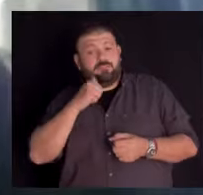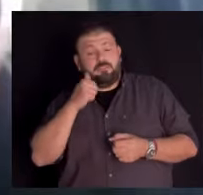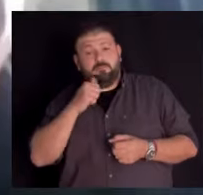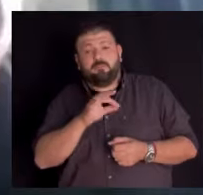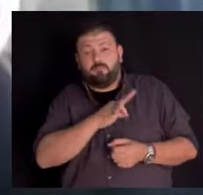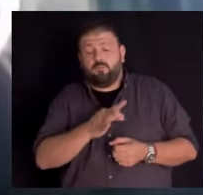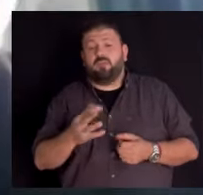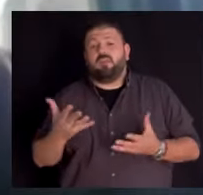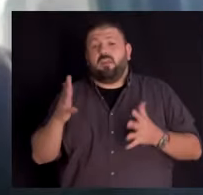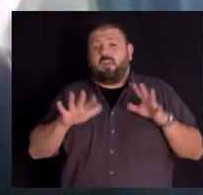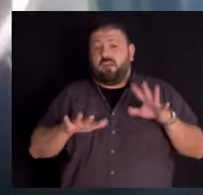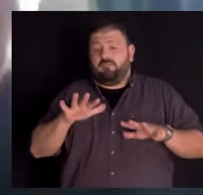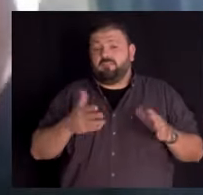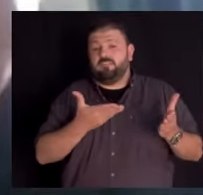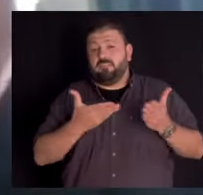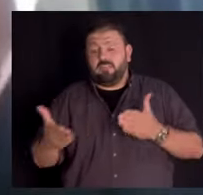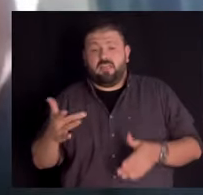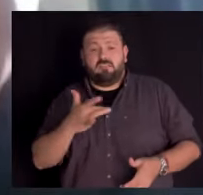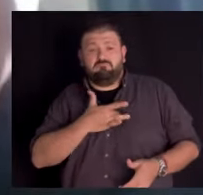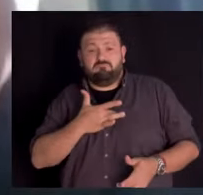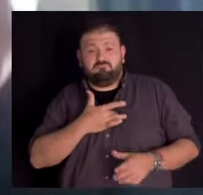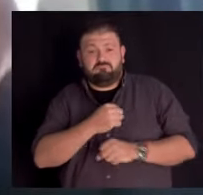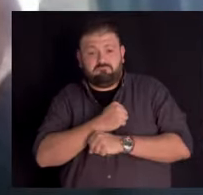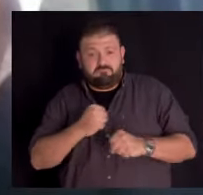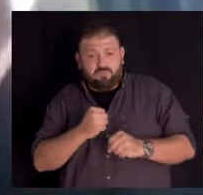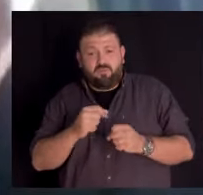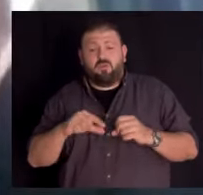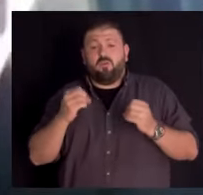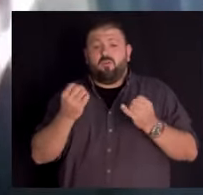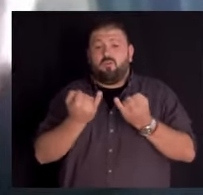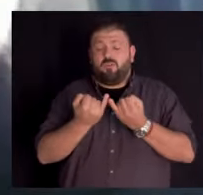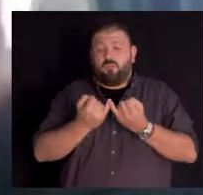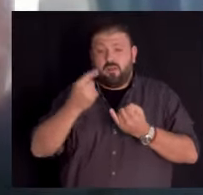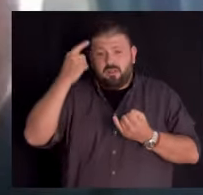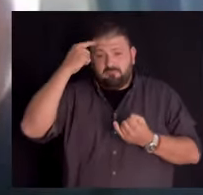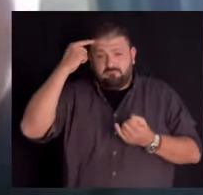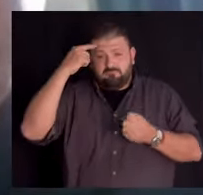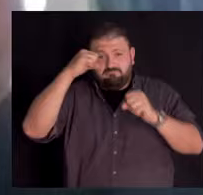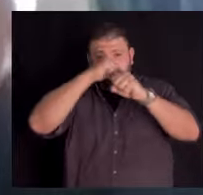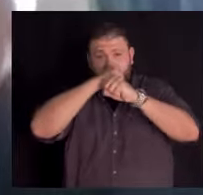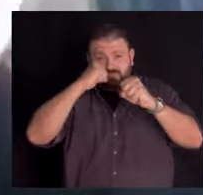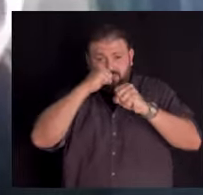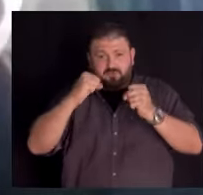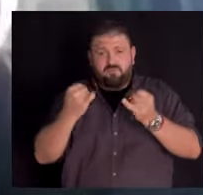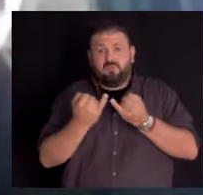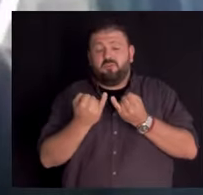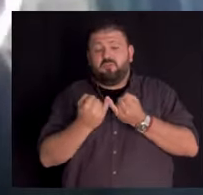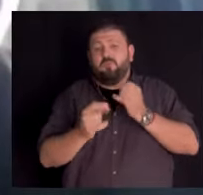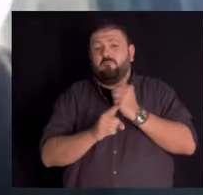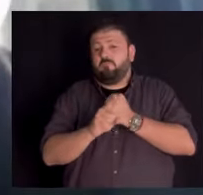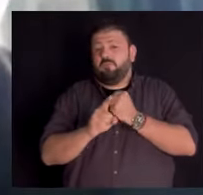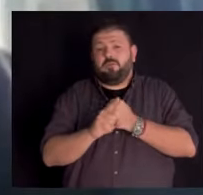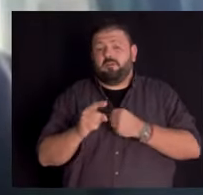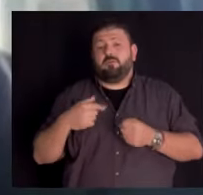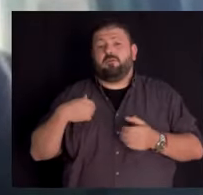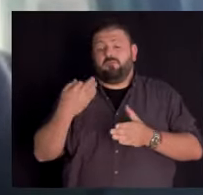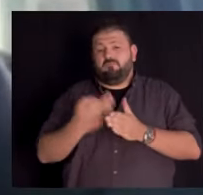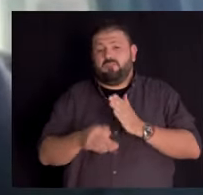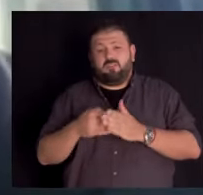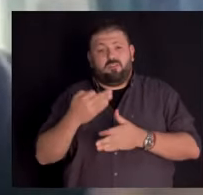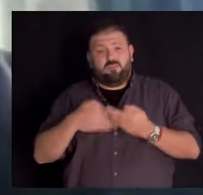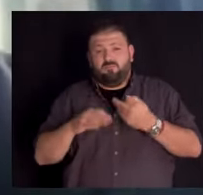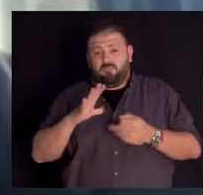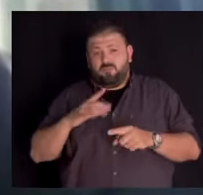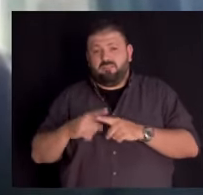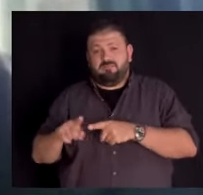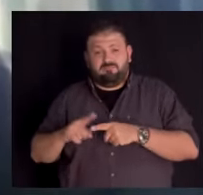un infarto, un derrame cerebral, ¿sí? O problemas mayores, hasta una insuficiencia renal puede ocasionarle